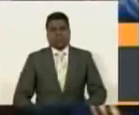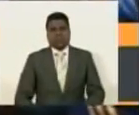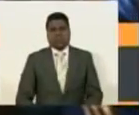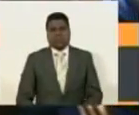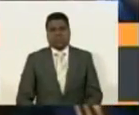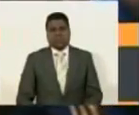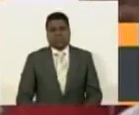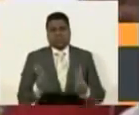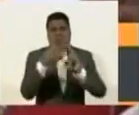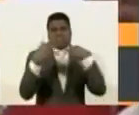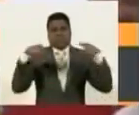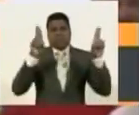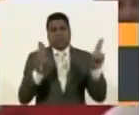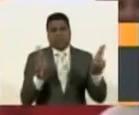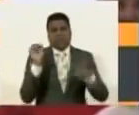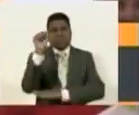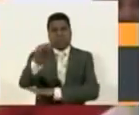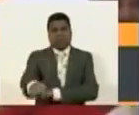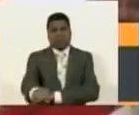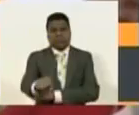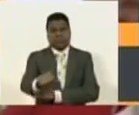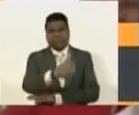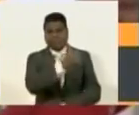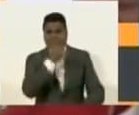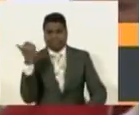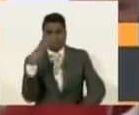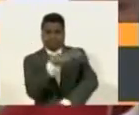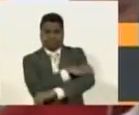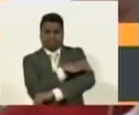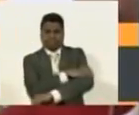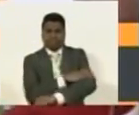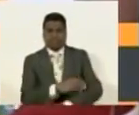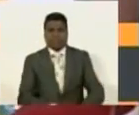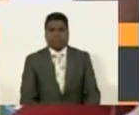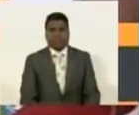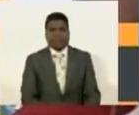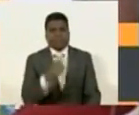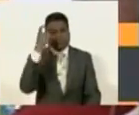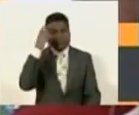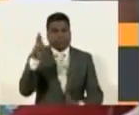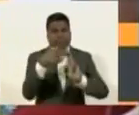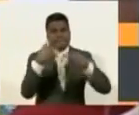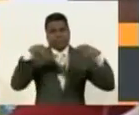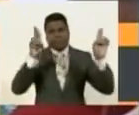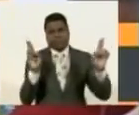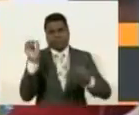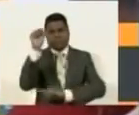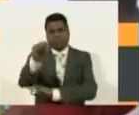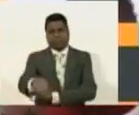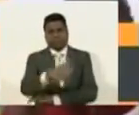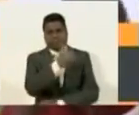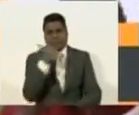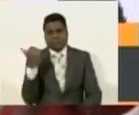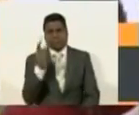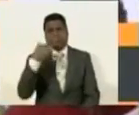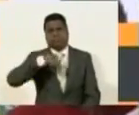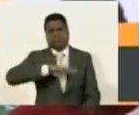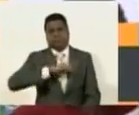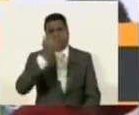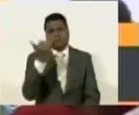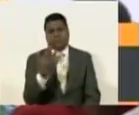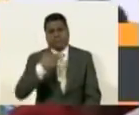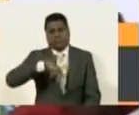de paz es una derrota para ellos. Cada día de paz es una derrota para ellos. Ahora nosotros debemos